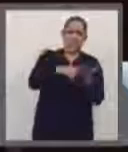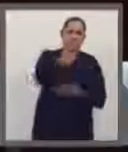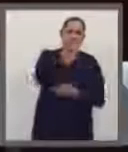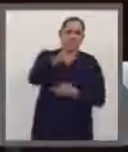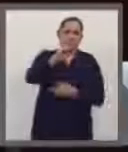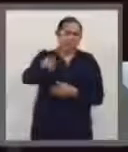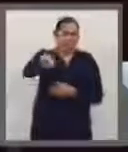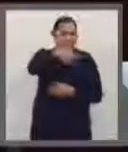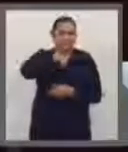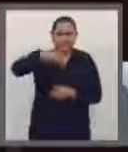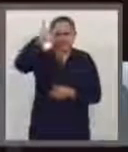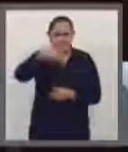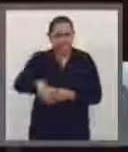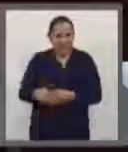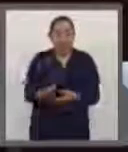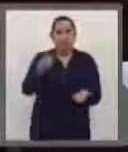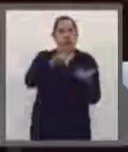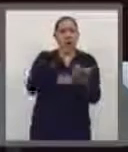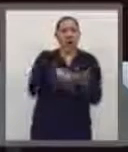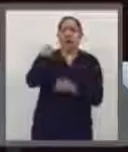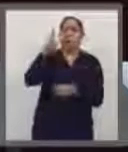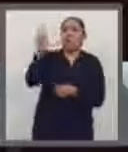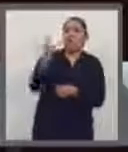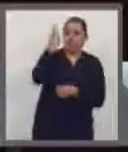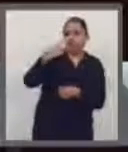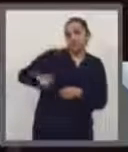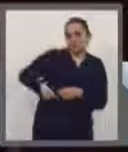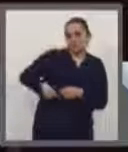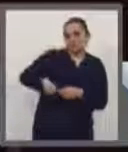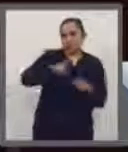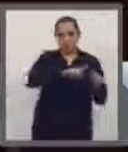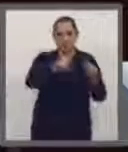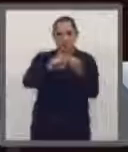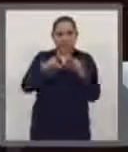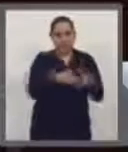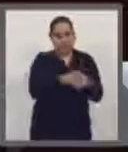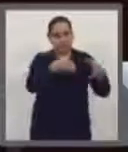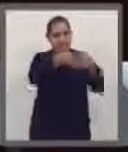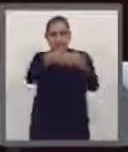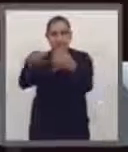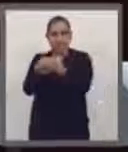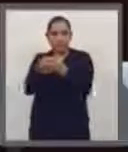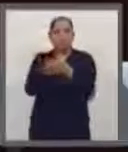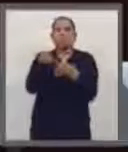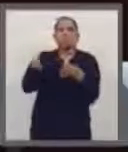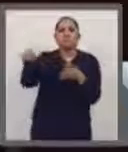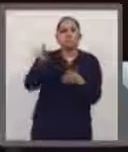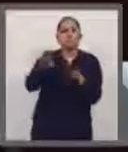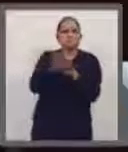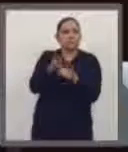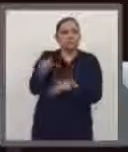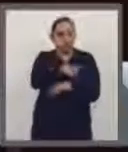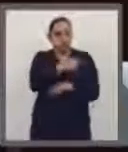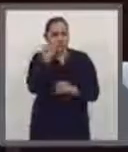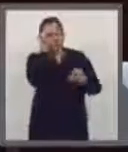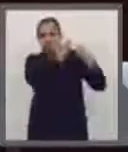nuestras cabezas de las universidades públicas la cuestión de la evaluación que ahora